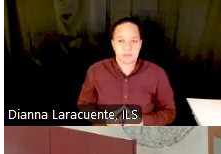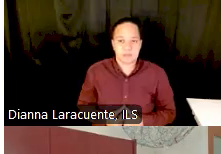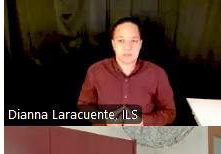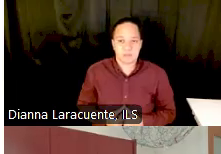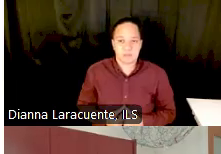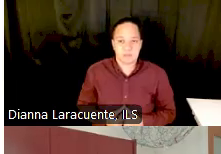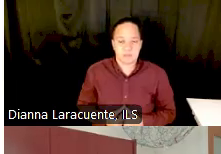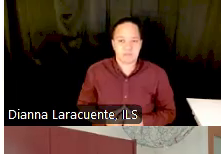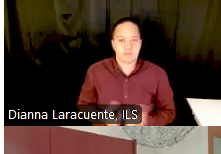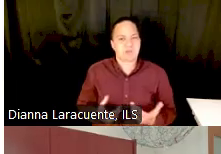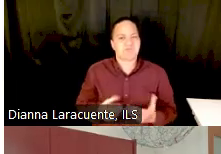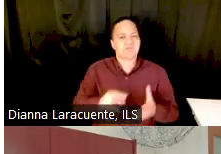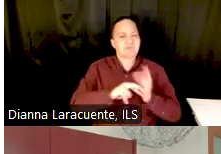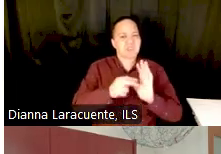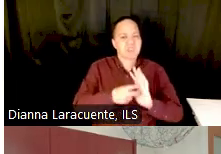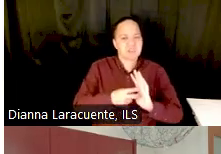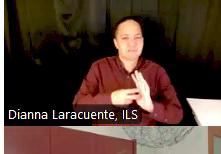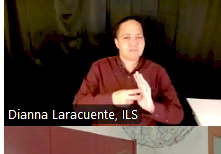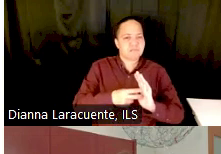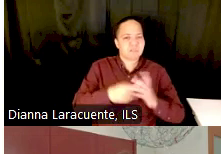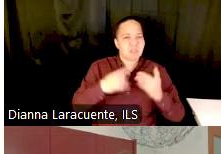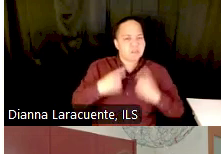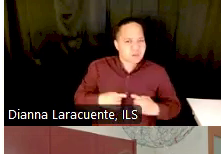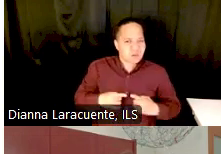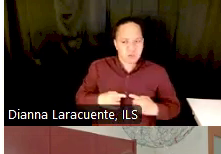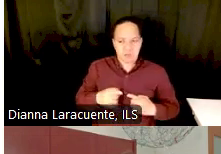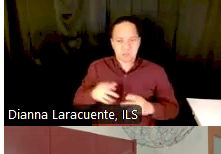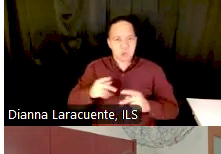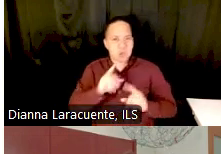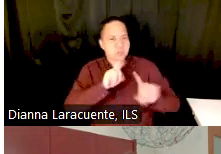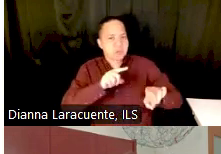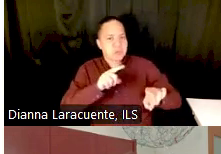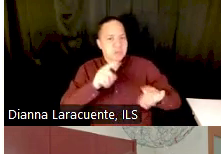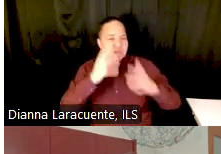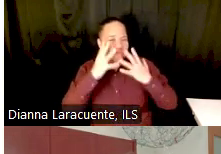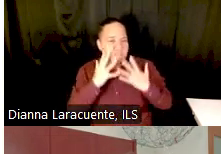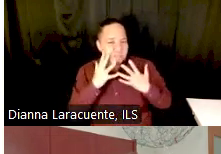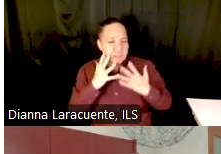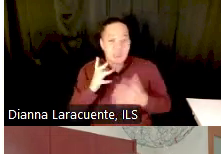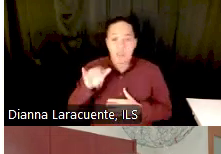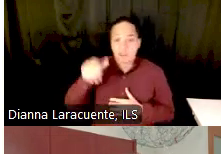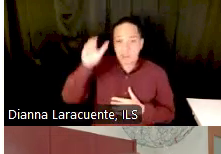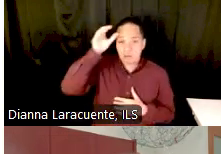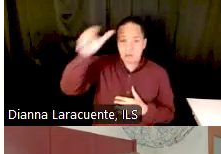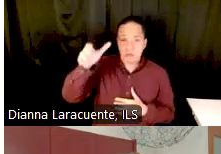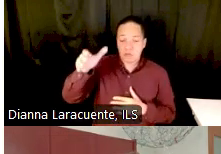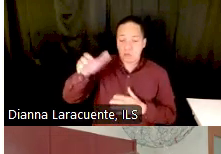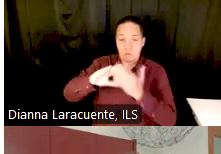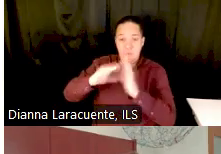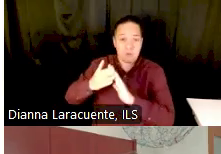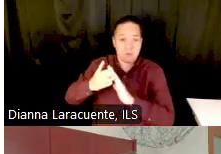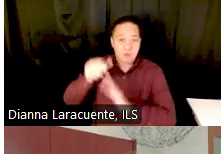es una depresión? La gente habla pues de tristeza. Y eso es un concepto más bien en la población adulta.